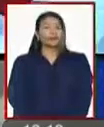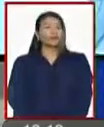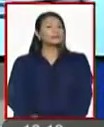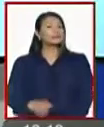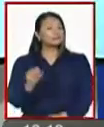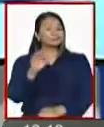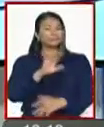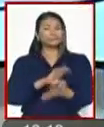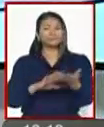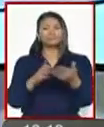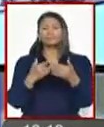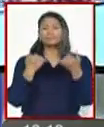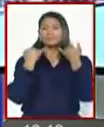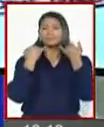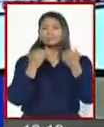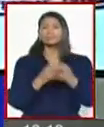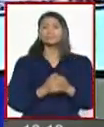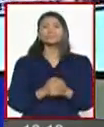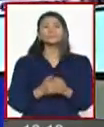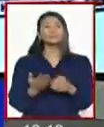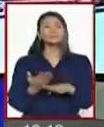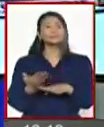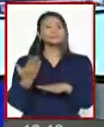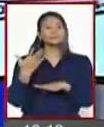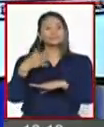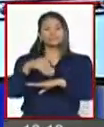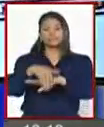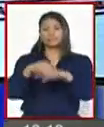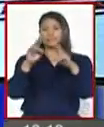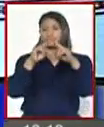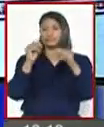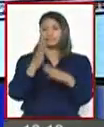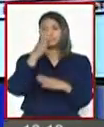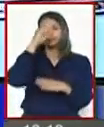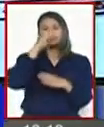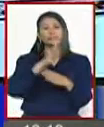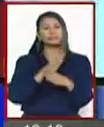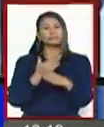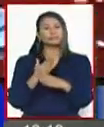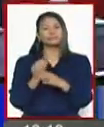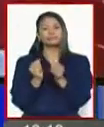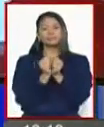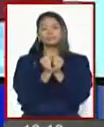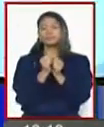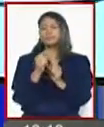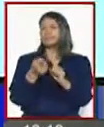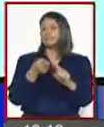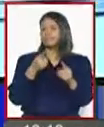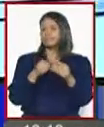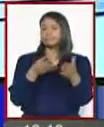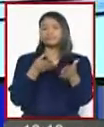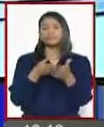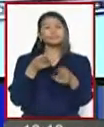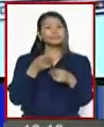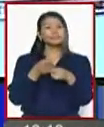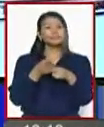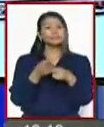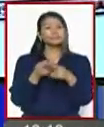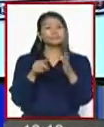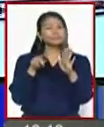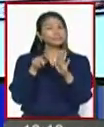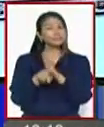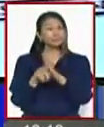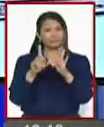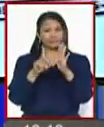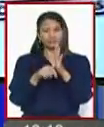Bueno, sin duda es preocupante la siguiente información. Previo a la Nochebuena, un hombre compartía bebidas alcohólicas con su amigo. Lo apuñaló y lo mató.